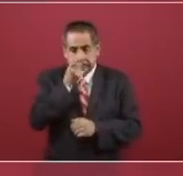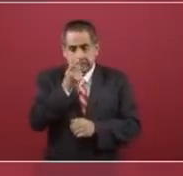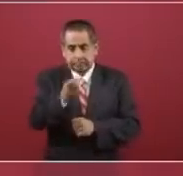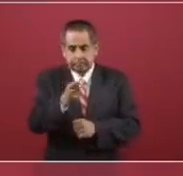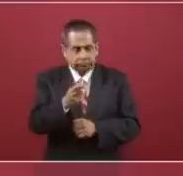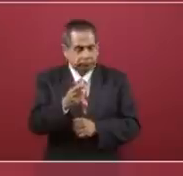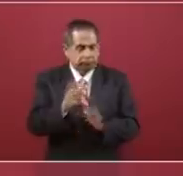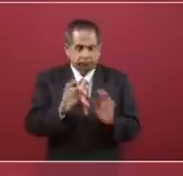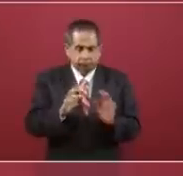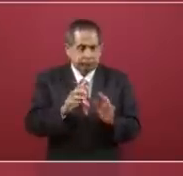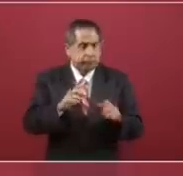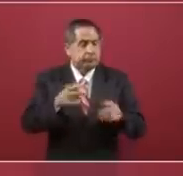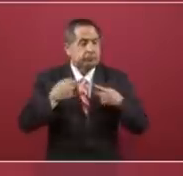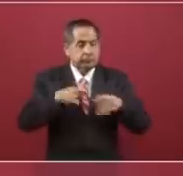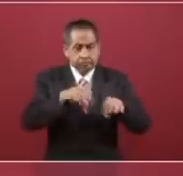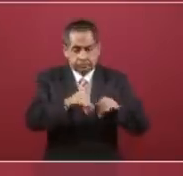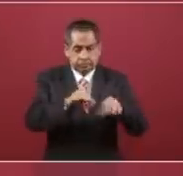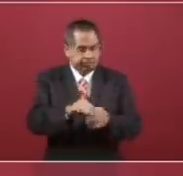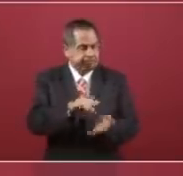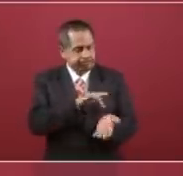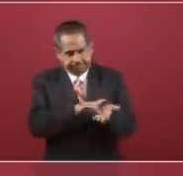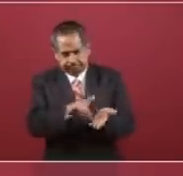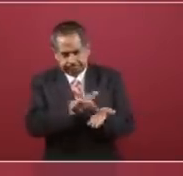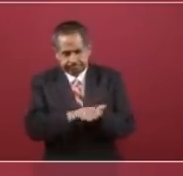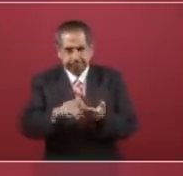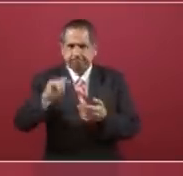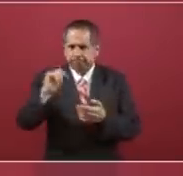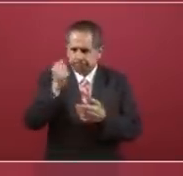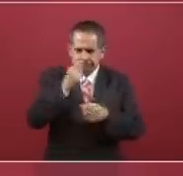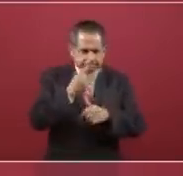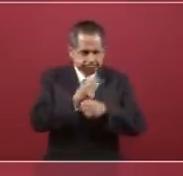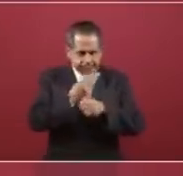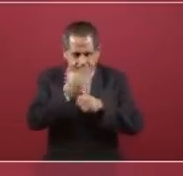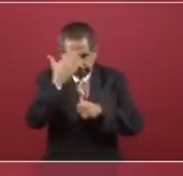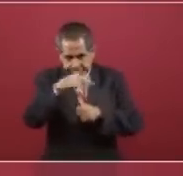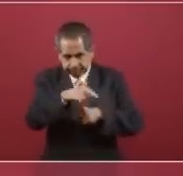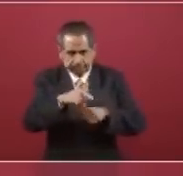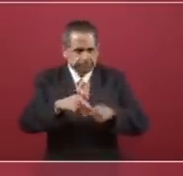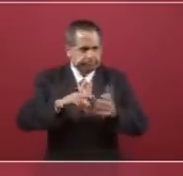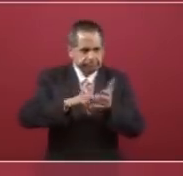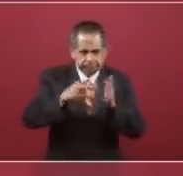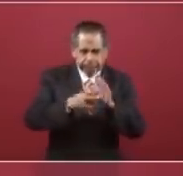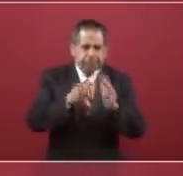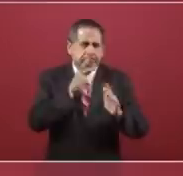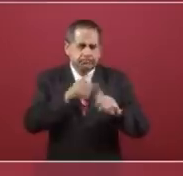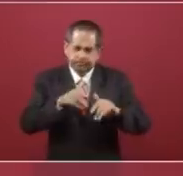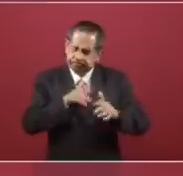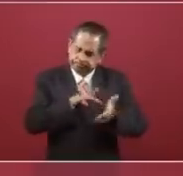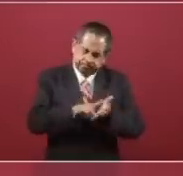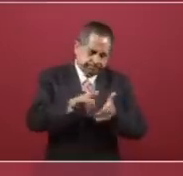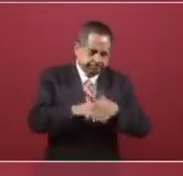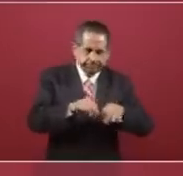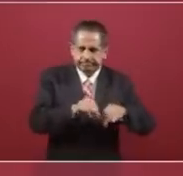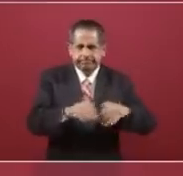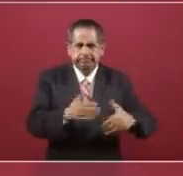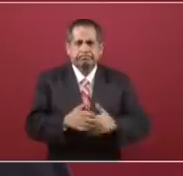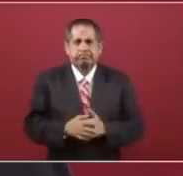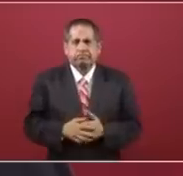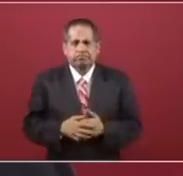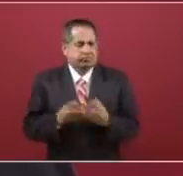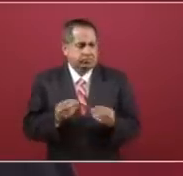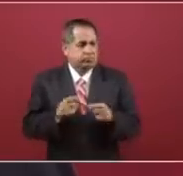mucho en los trabajadores, en los técnicos, en los ingenieros petroleros. Es